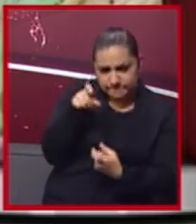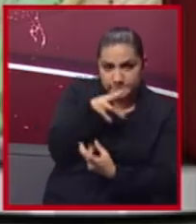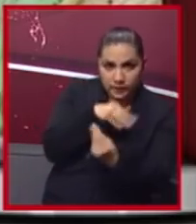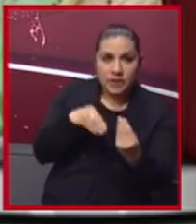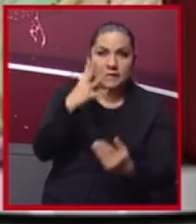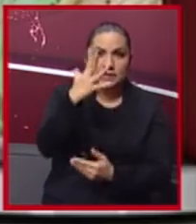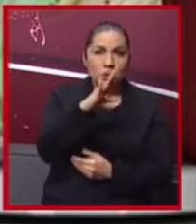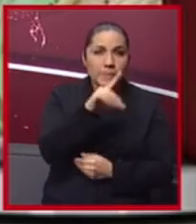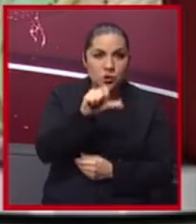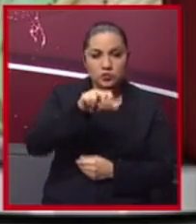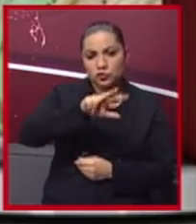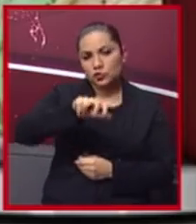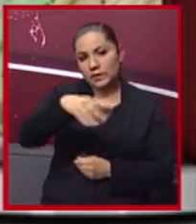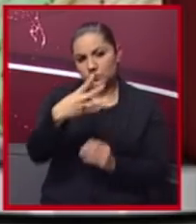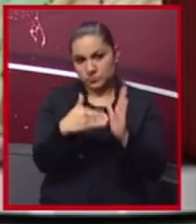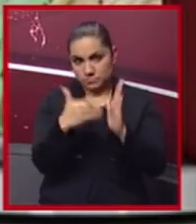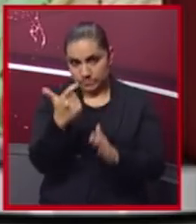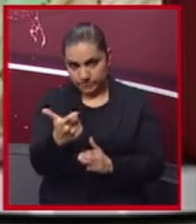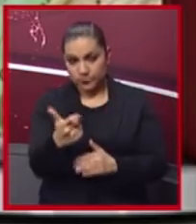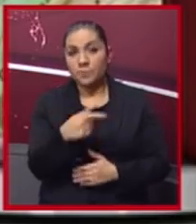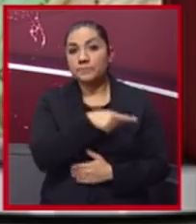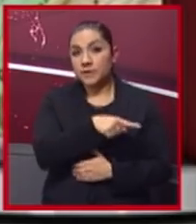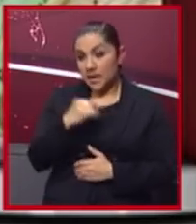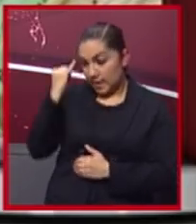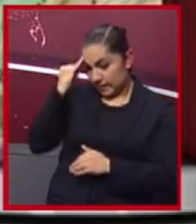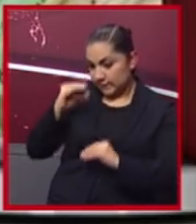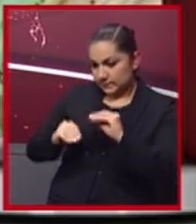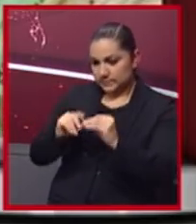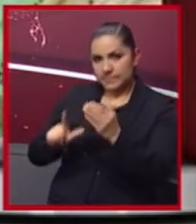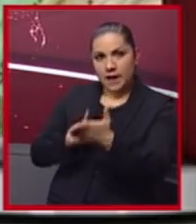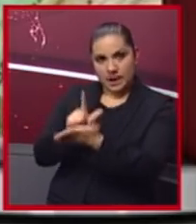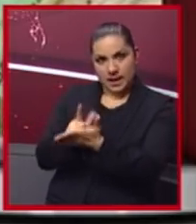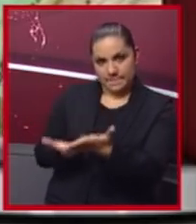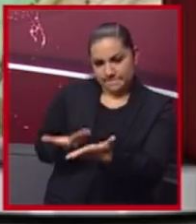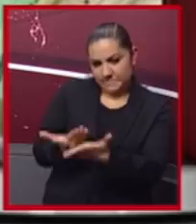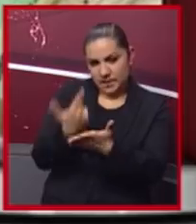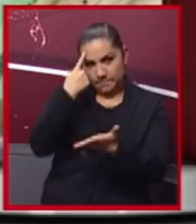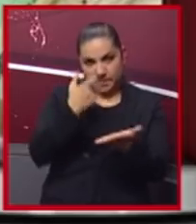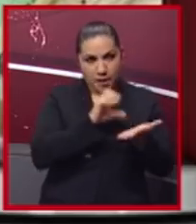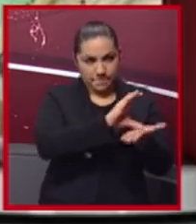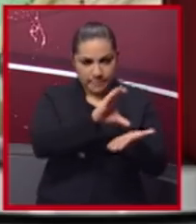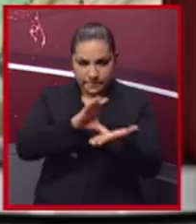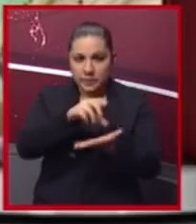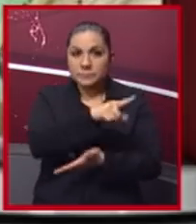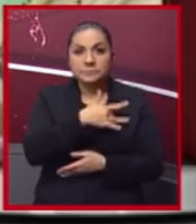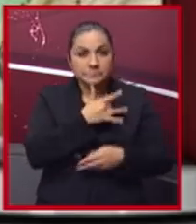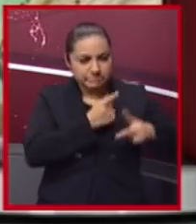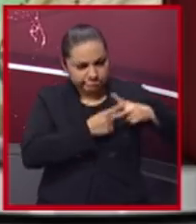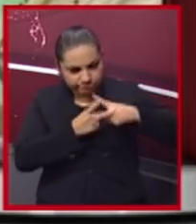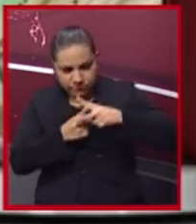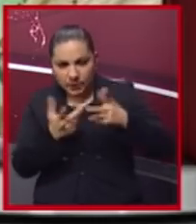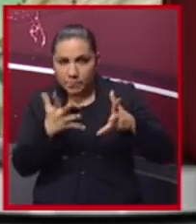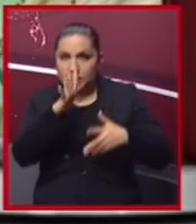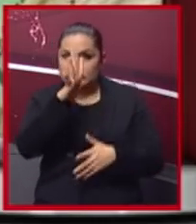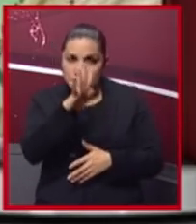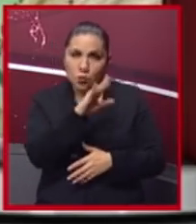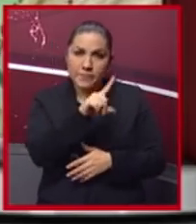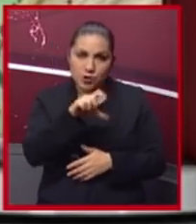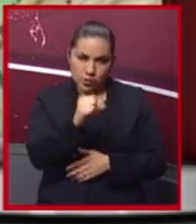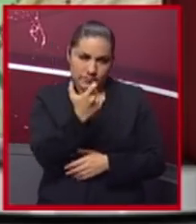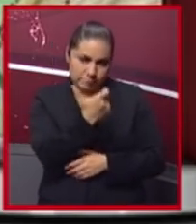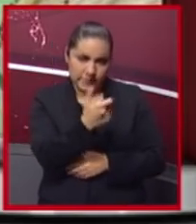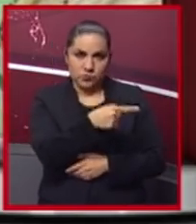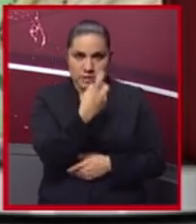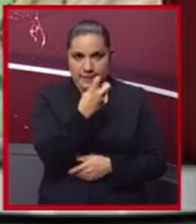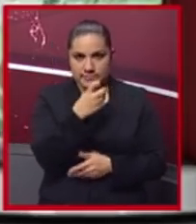5.814.000 pesos. En tanto, en la iniciativa de ley de egresos se contemplan erogaciones por los mismos más de 5 billones de pesos anotados